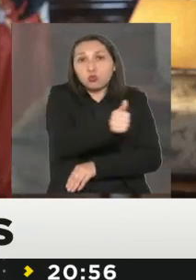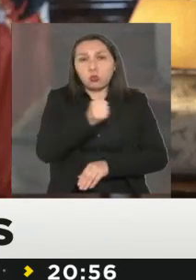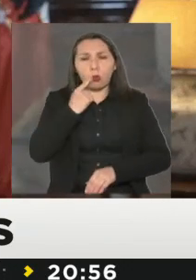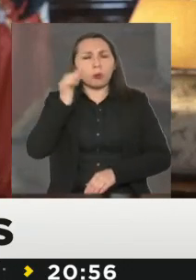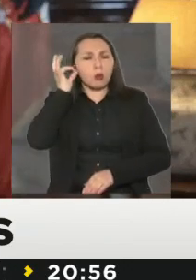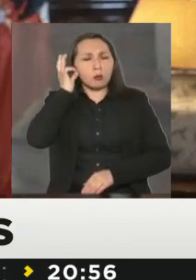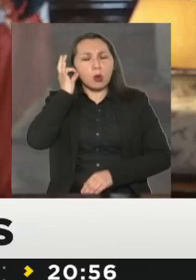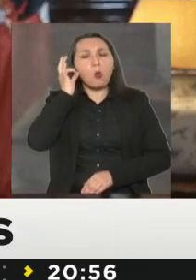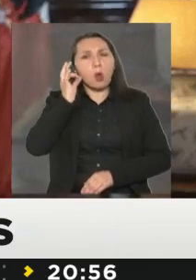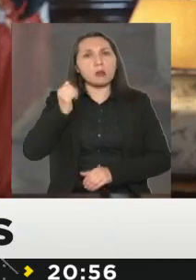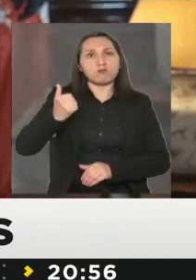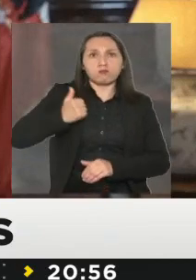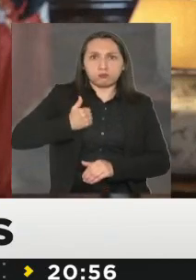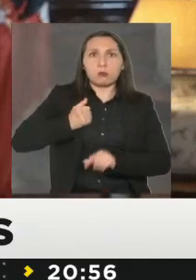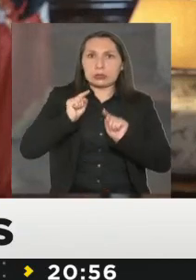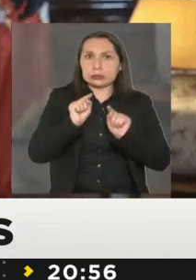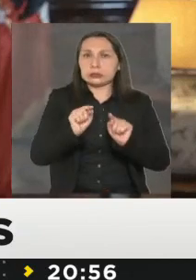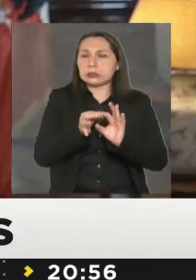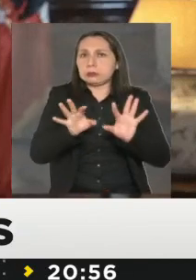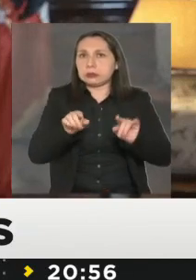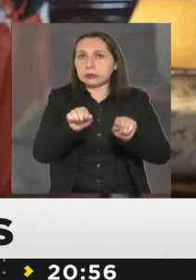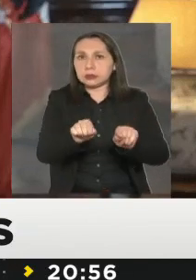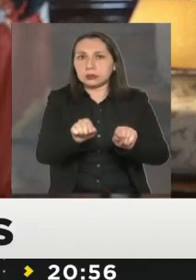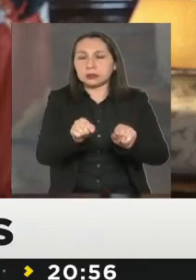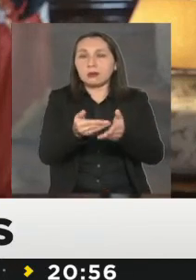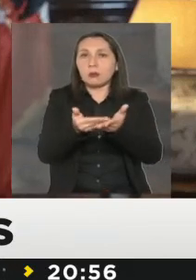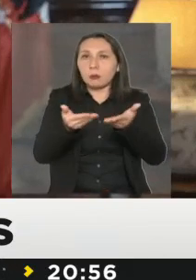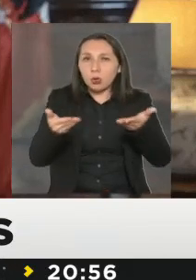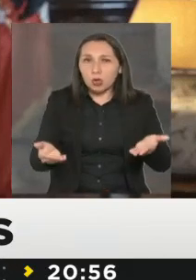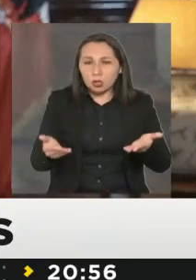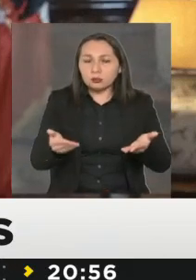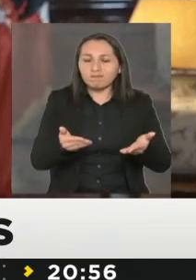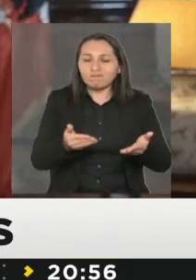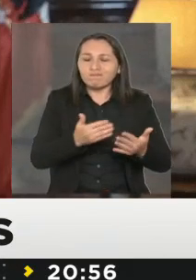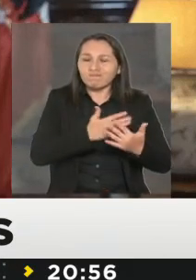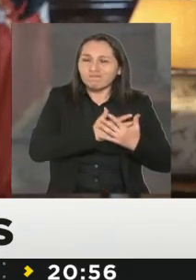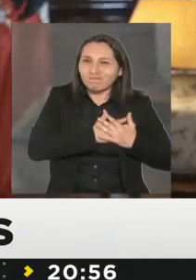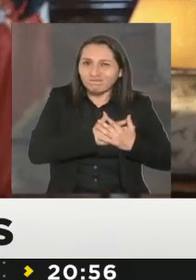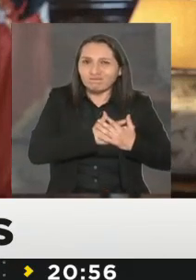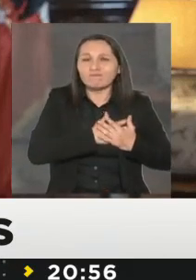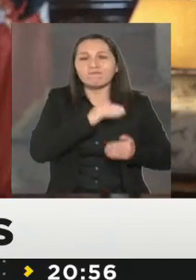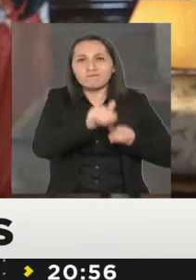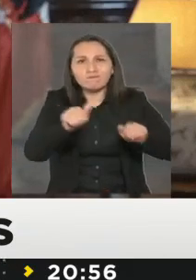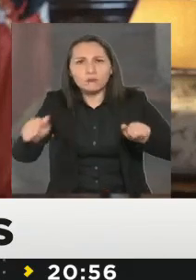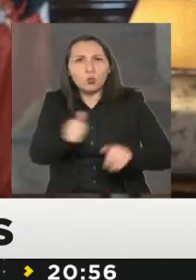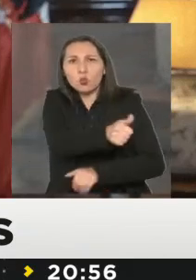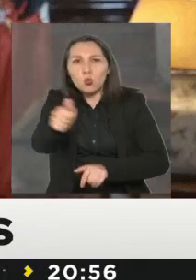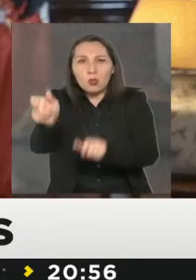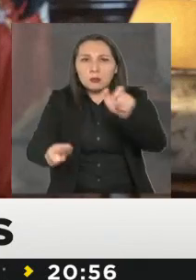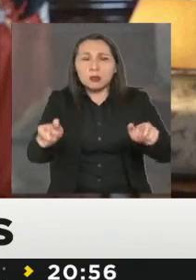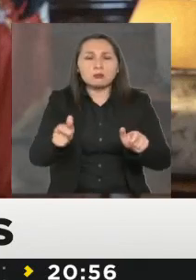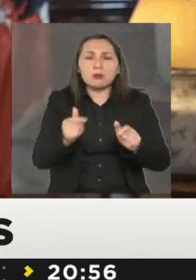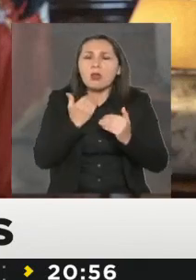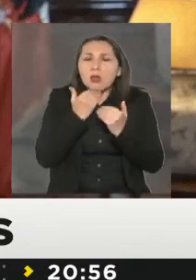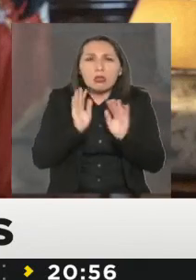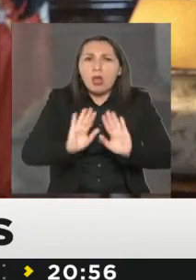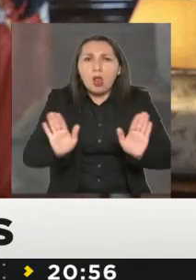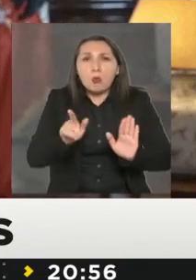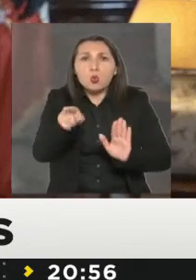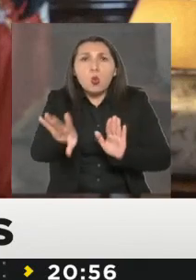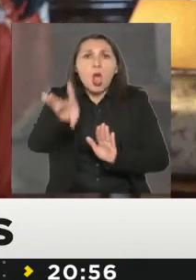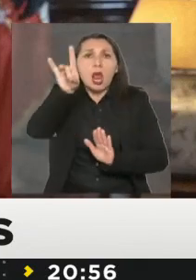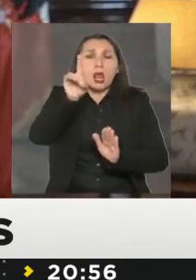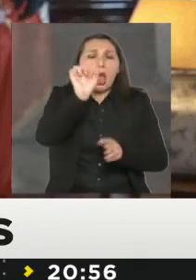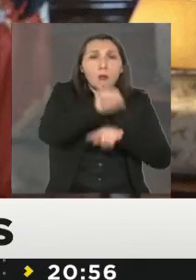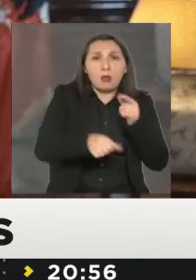que estar a la altura de este mandato por esto llamó de corazón a toda la ciudadanía independiente de la opción que cada uno haya